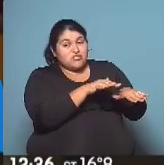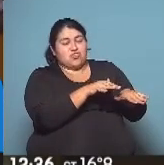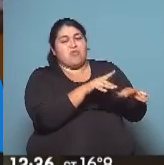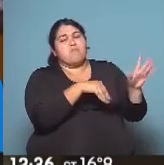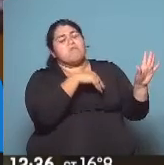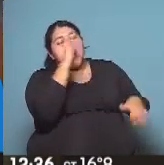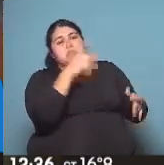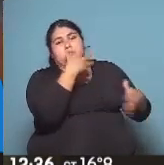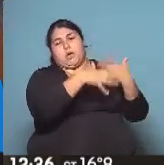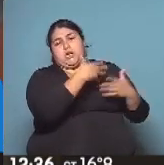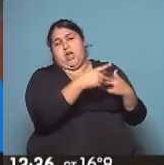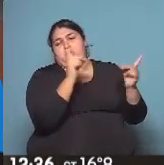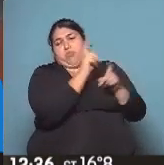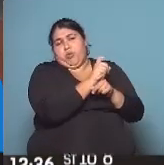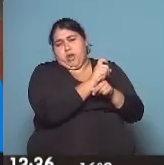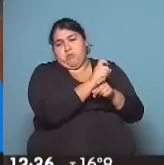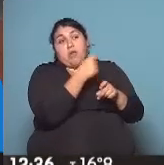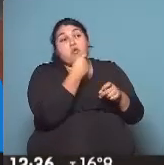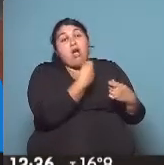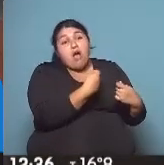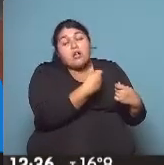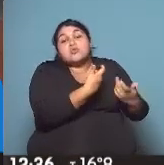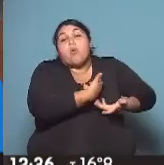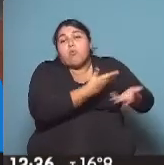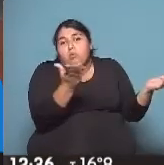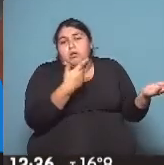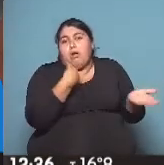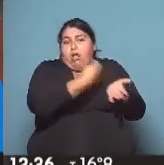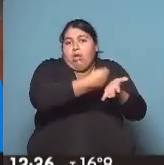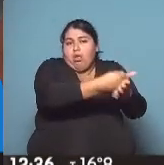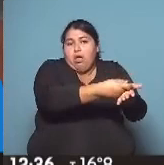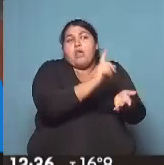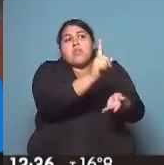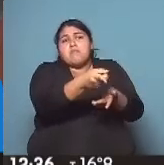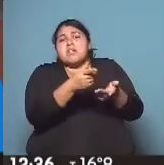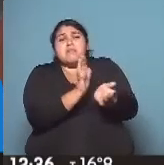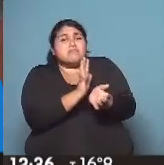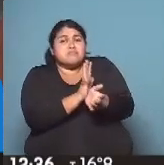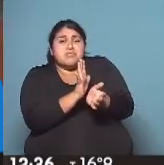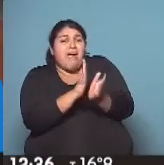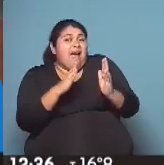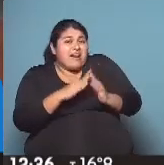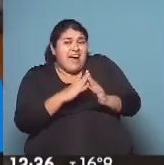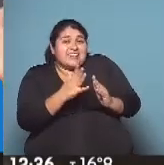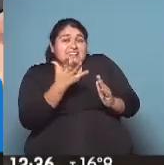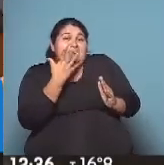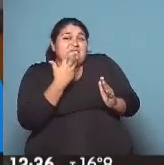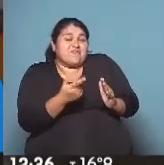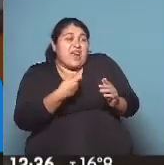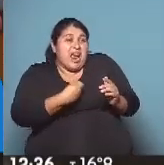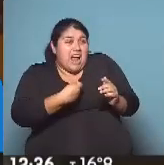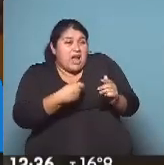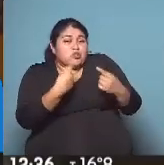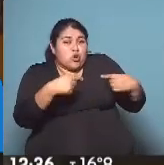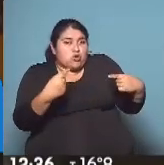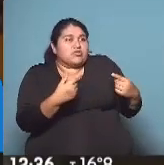nuevos problemas. Mm. Ese gasto público en algún momento hay que financiarlo, lo mismo que las cuentas de la casa, nosotros a todos nos Sí, sí, gustaría gastás más de lo que Claro, ganás. o sea, comprar